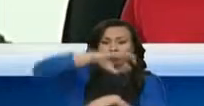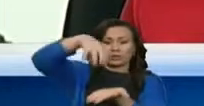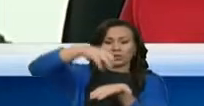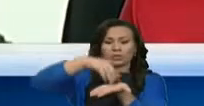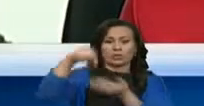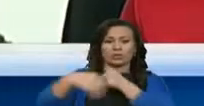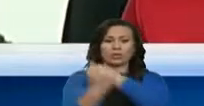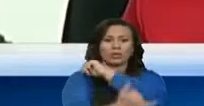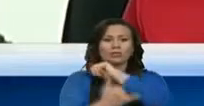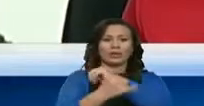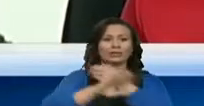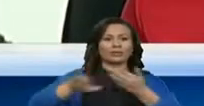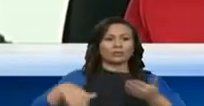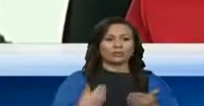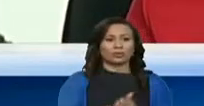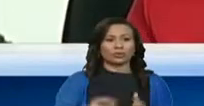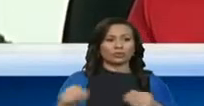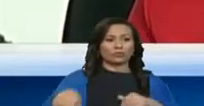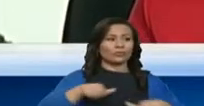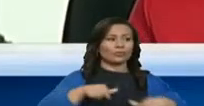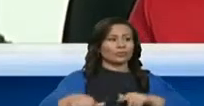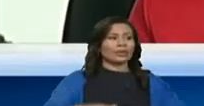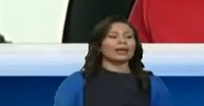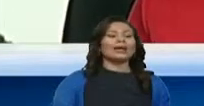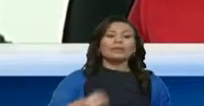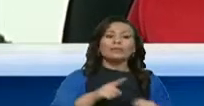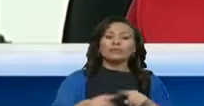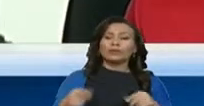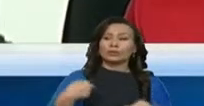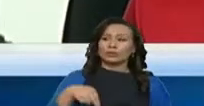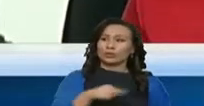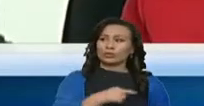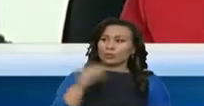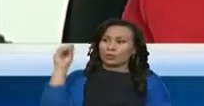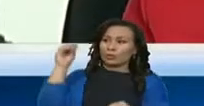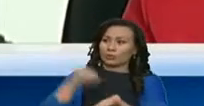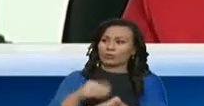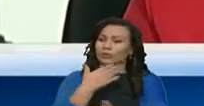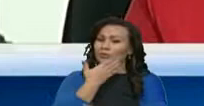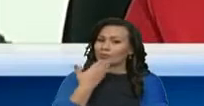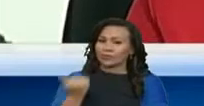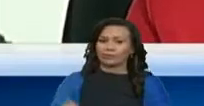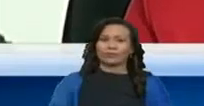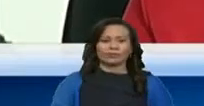no todo el territorio de las provincias, por eso hemos sido muy